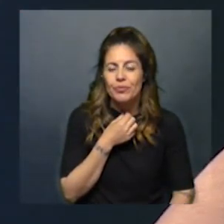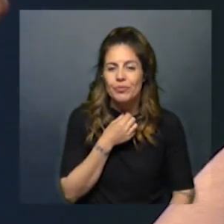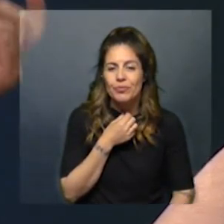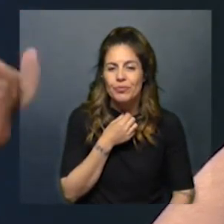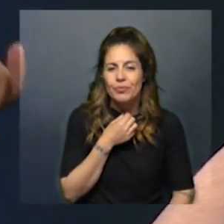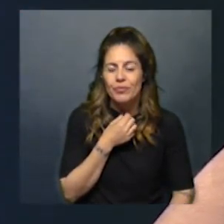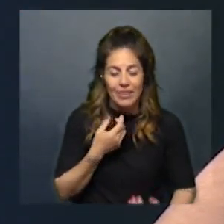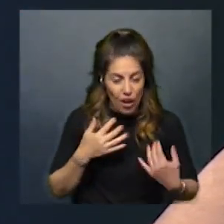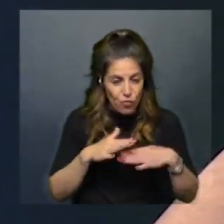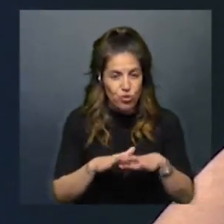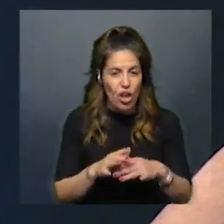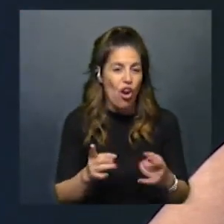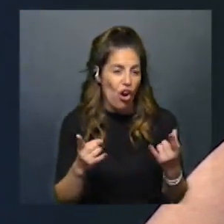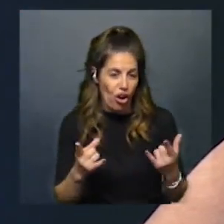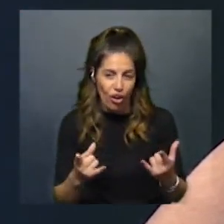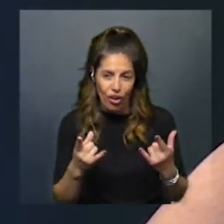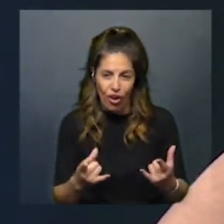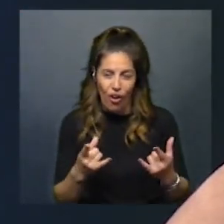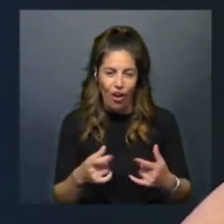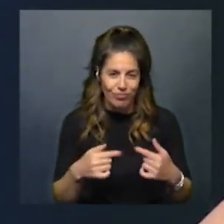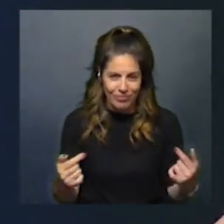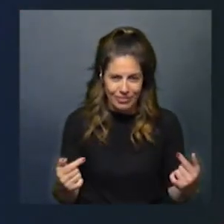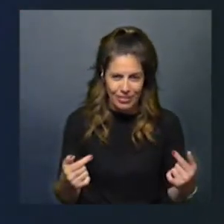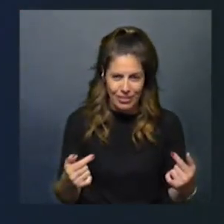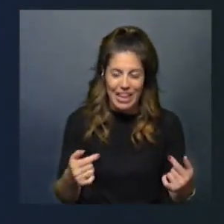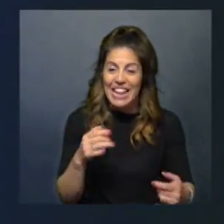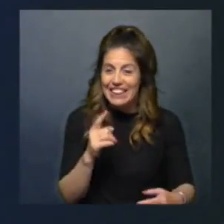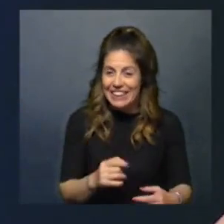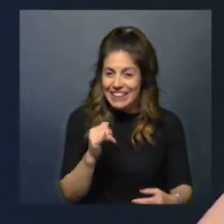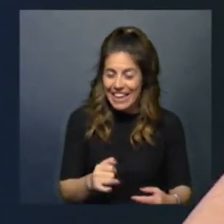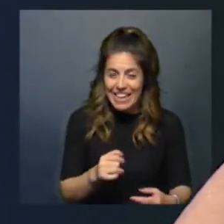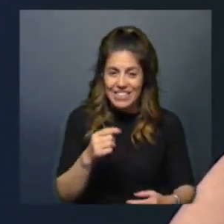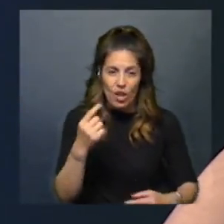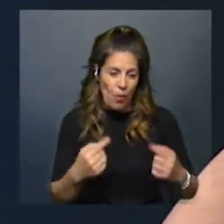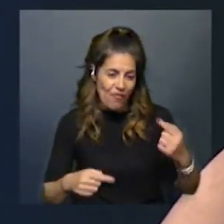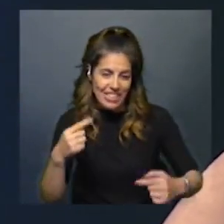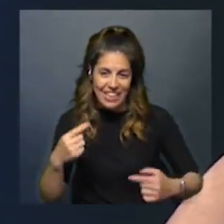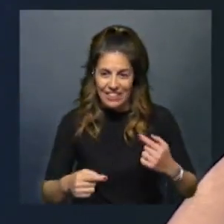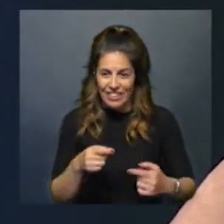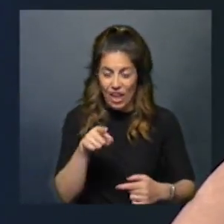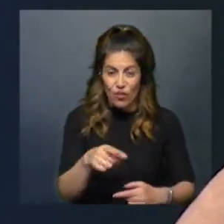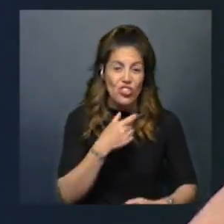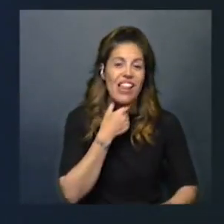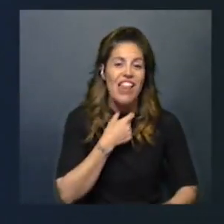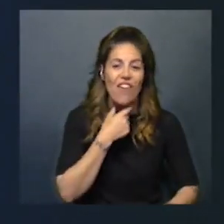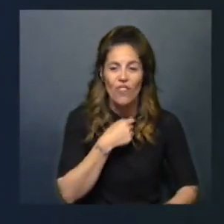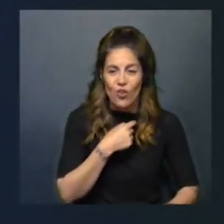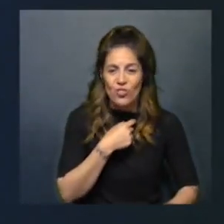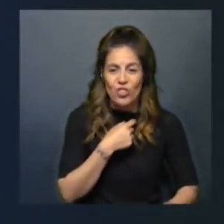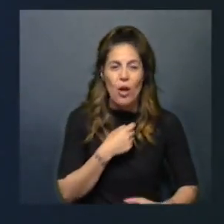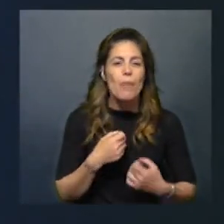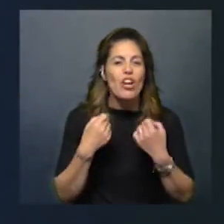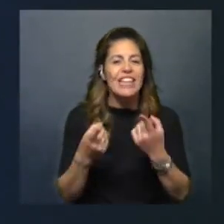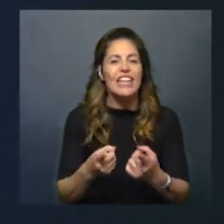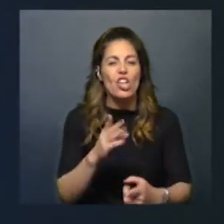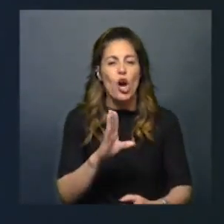te has fusionado con el rock and roll en algunas canciones. Entonces tenés como una versatilidad en la voz. Sí. Pero, ¿qué te dio la